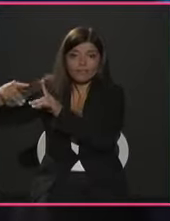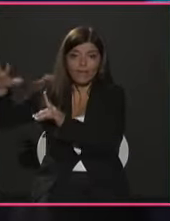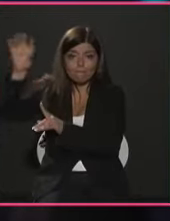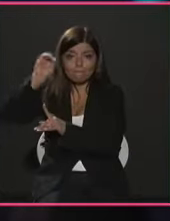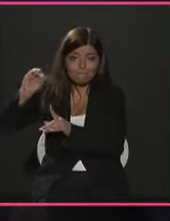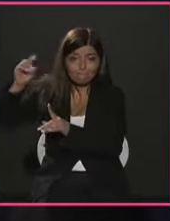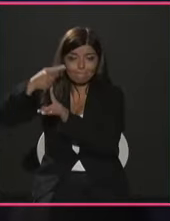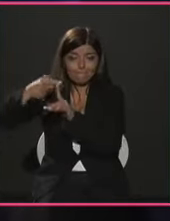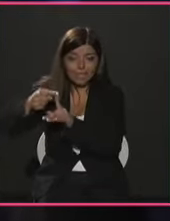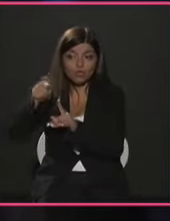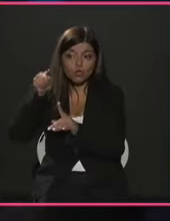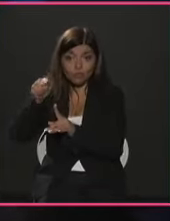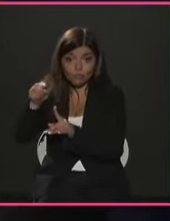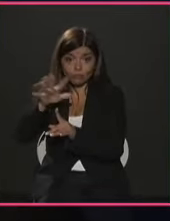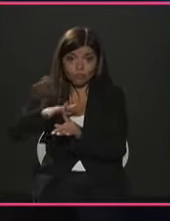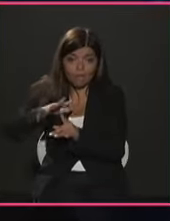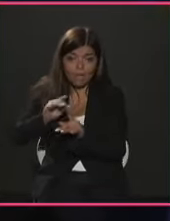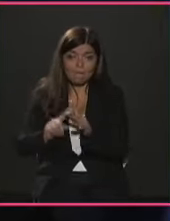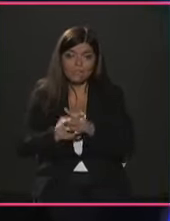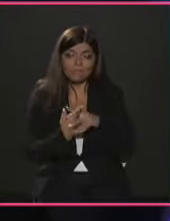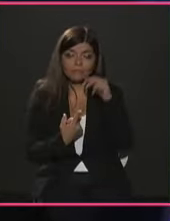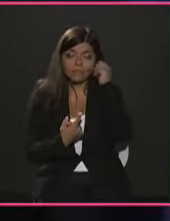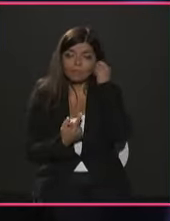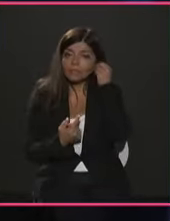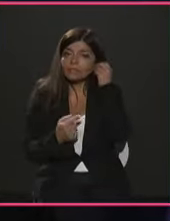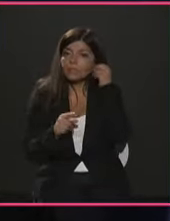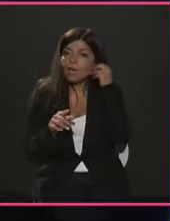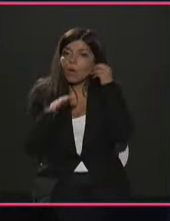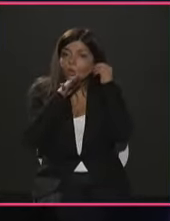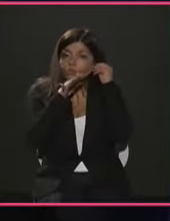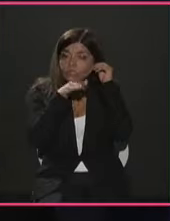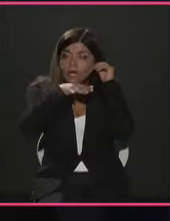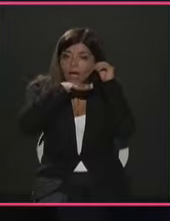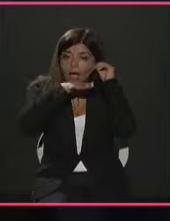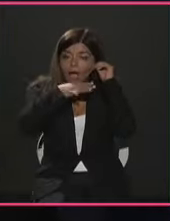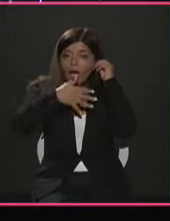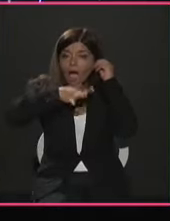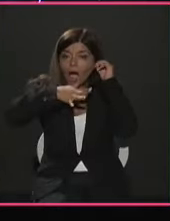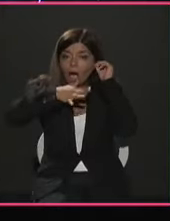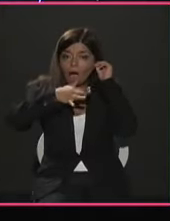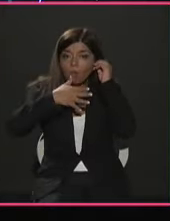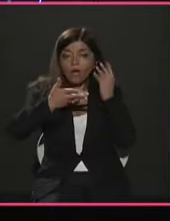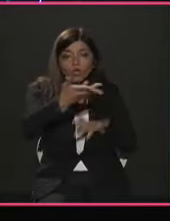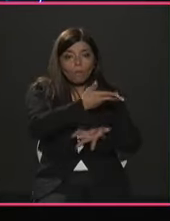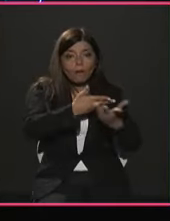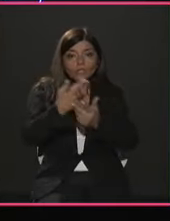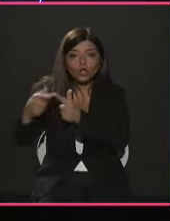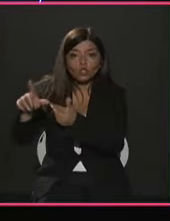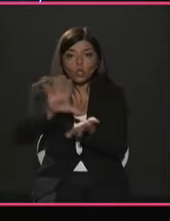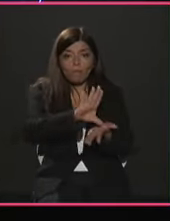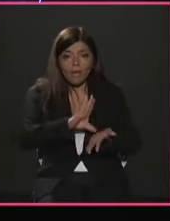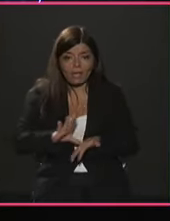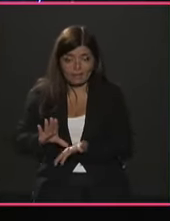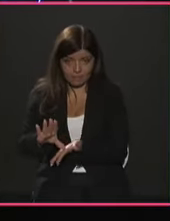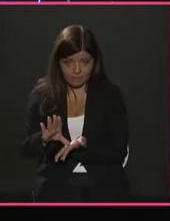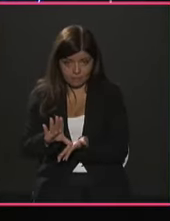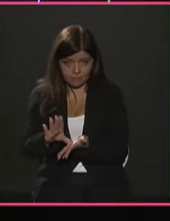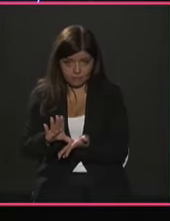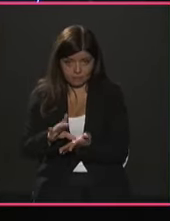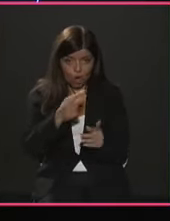ellos principalmente utilizan el agua que se comparte con todos los otros